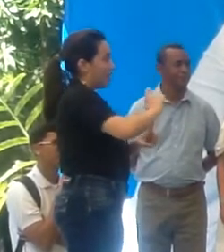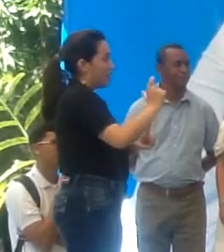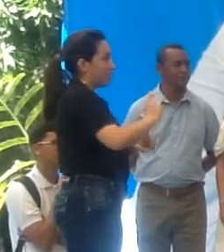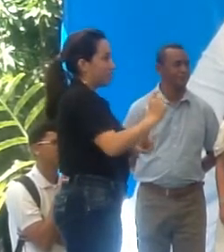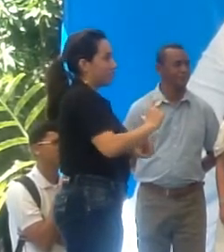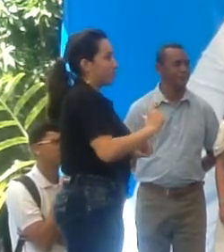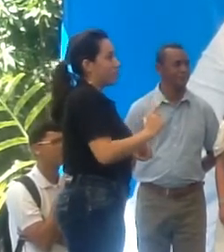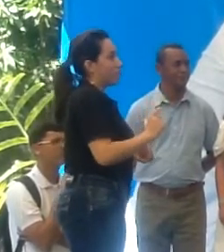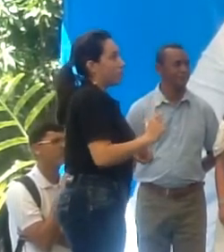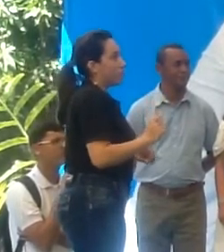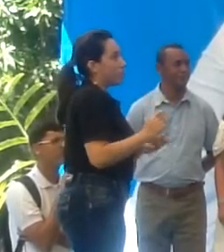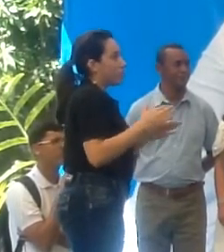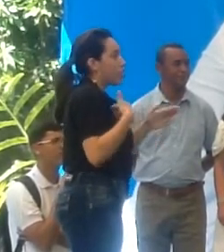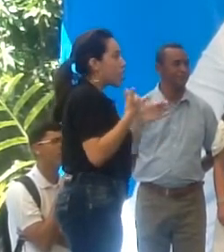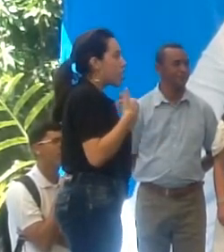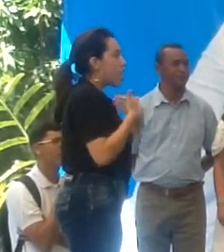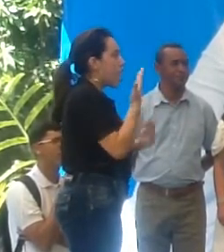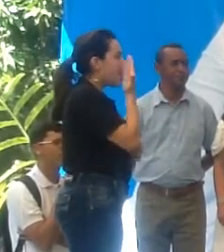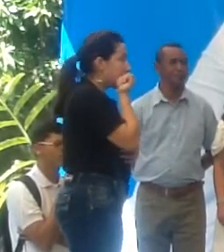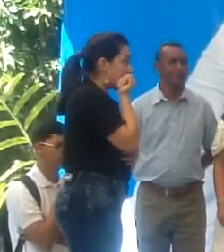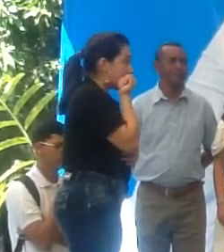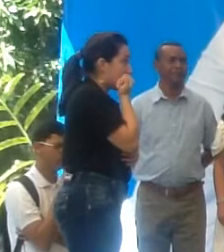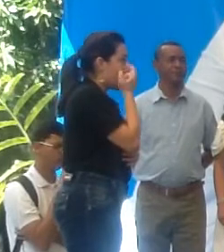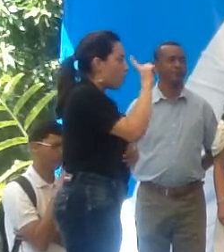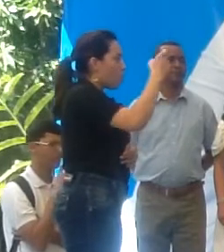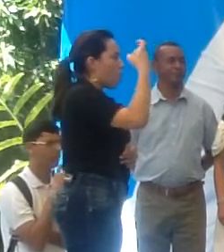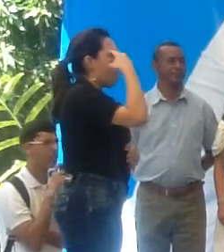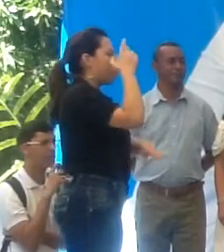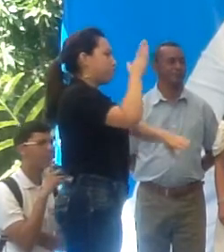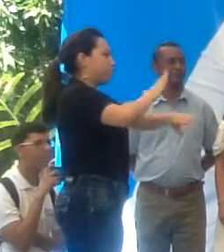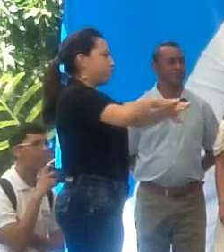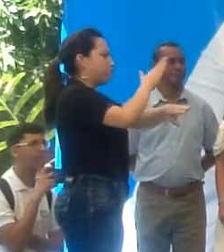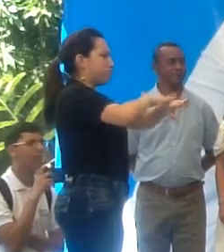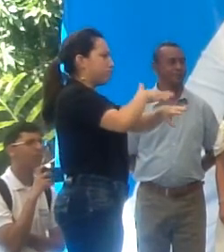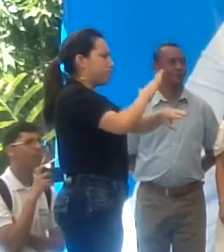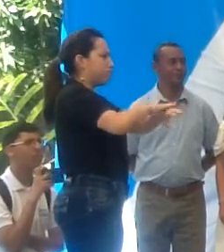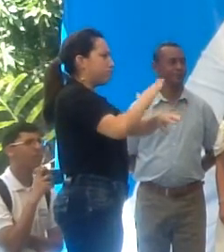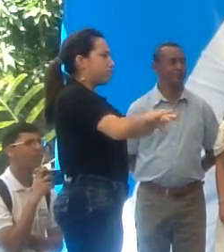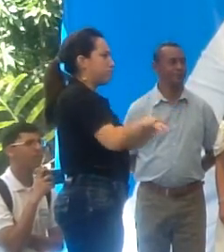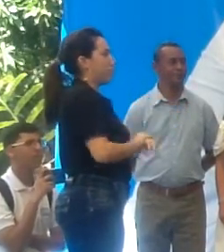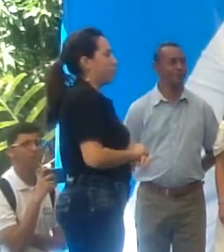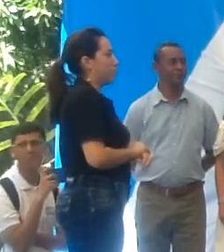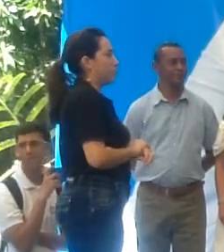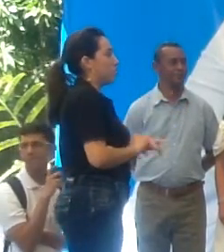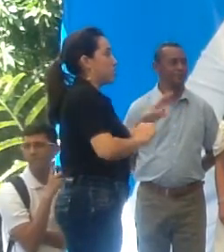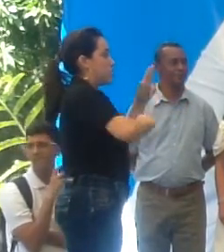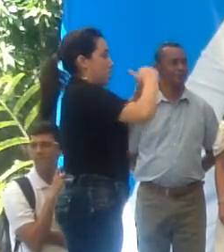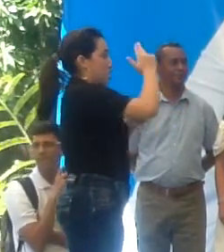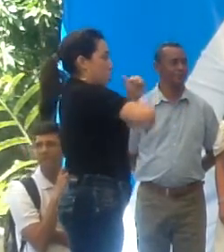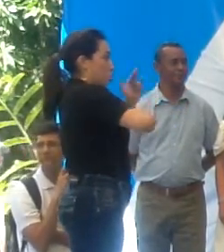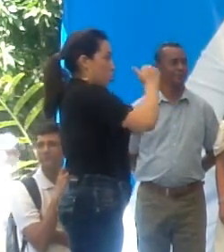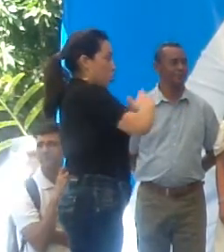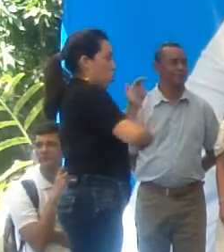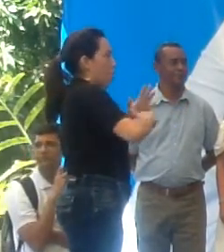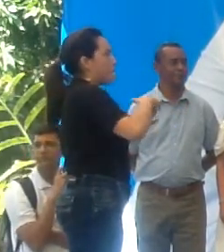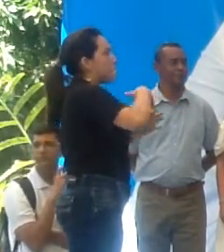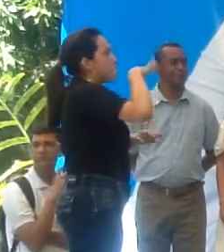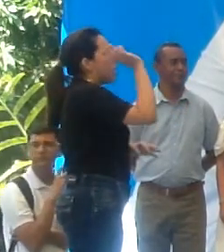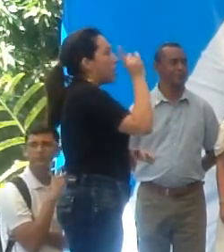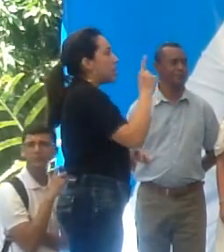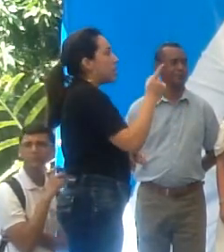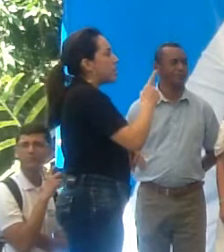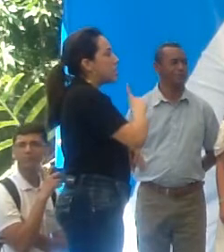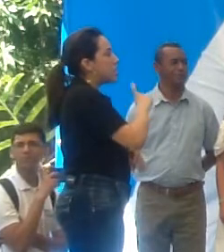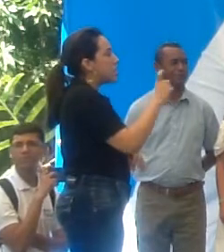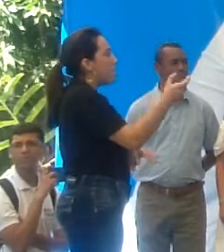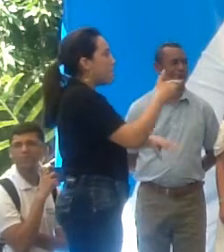alegría veía ayer que la gobernadora anunciaba la construcción de más de 6.000 metros